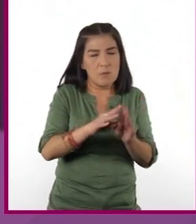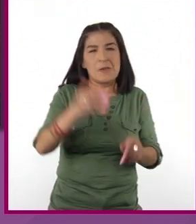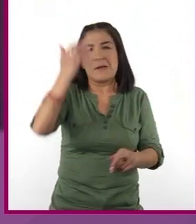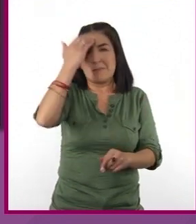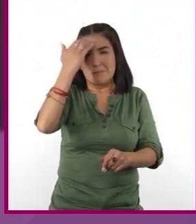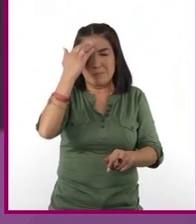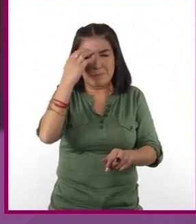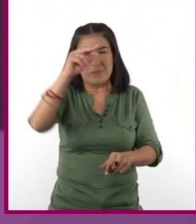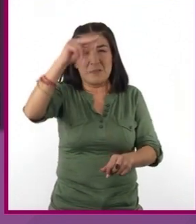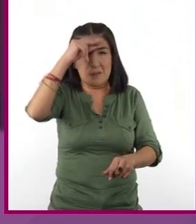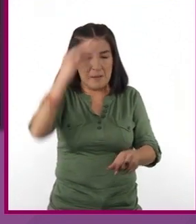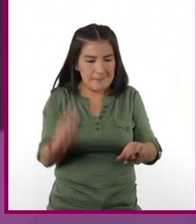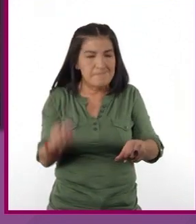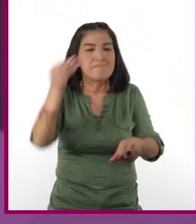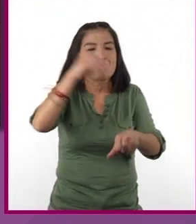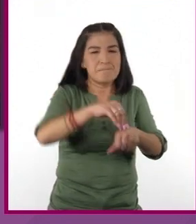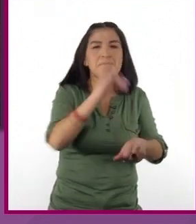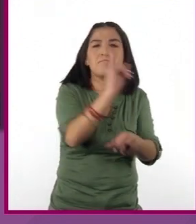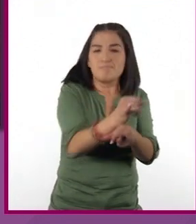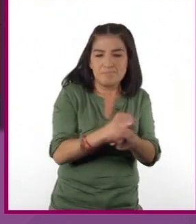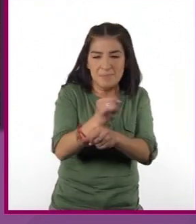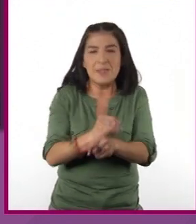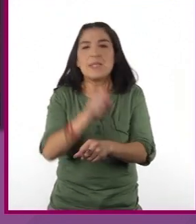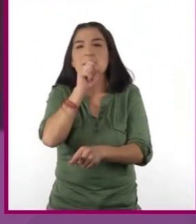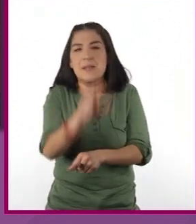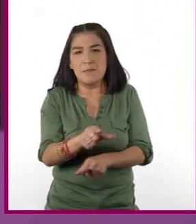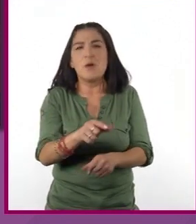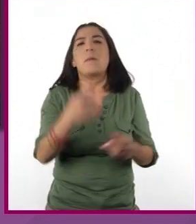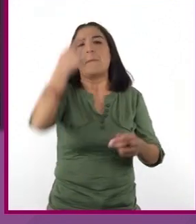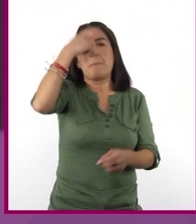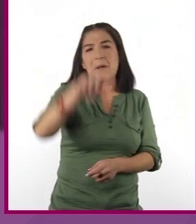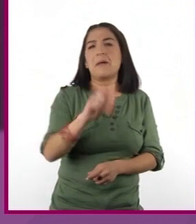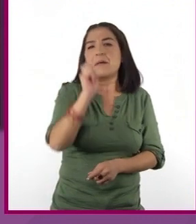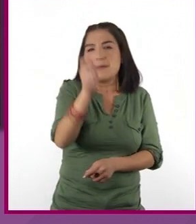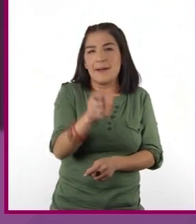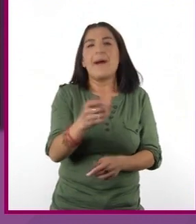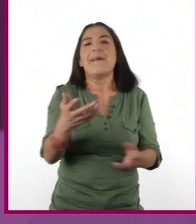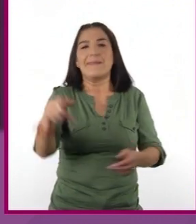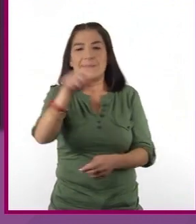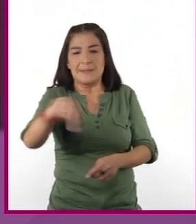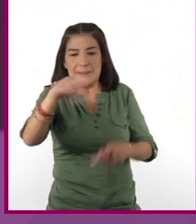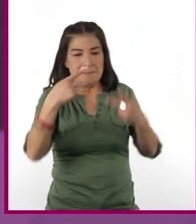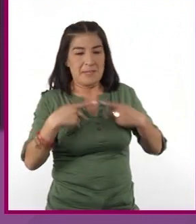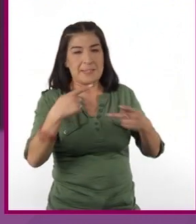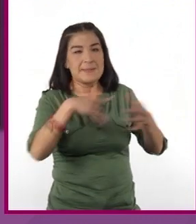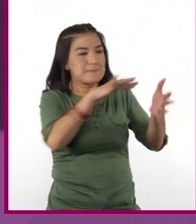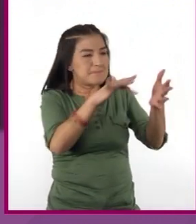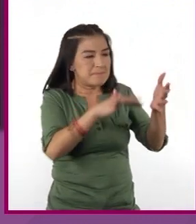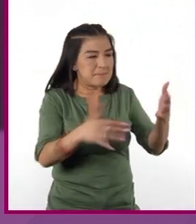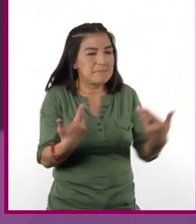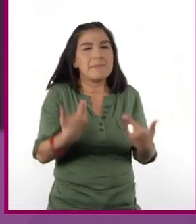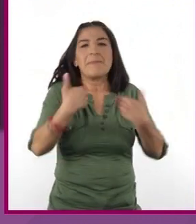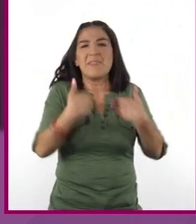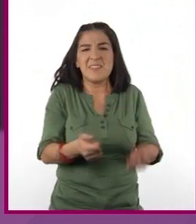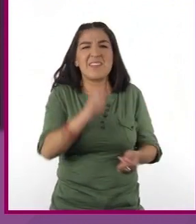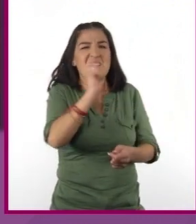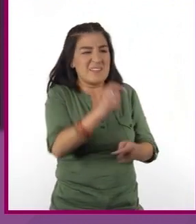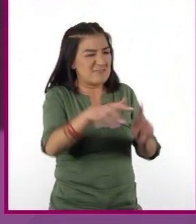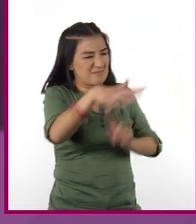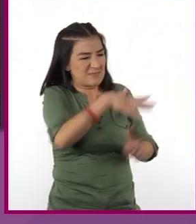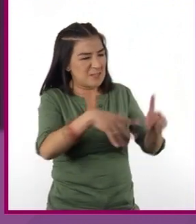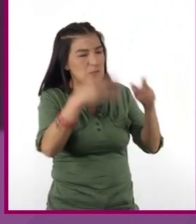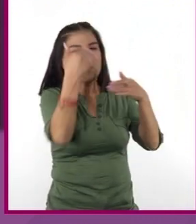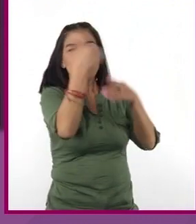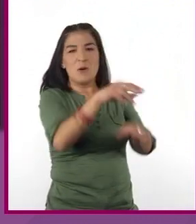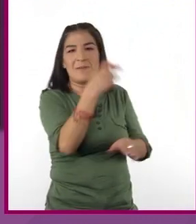los resultados de la investigación realizada, con la finalidad de ofrecer a los lectores referentes de contextualización